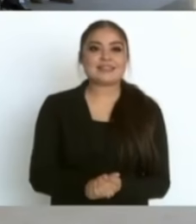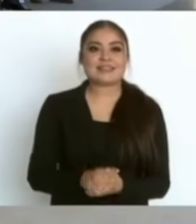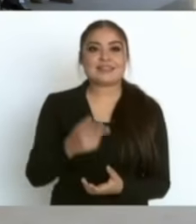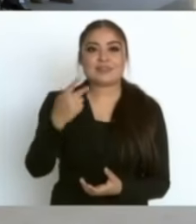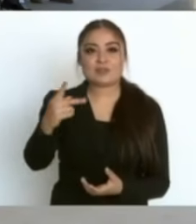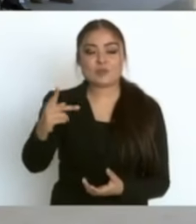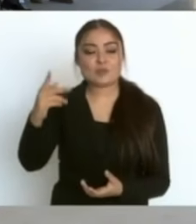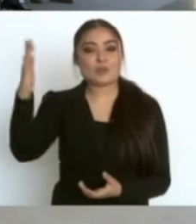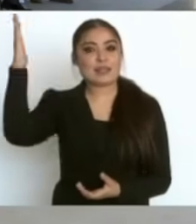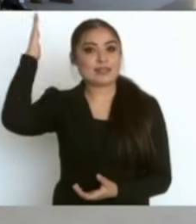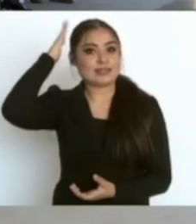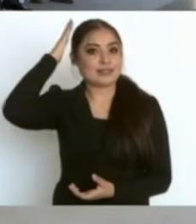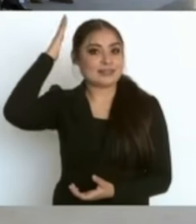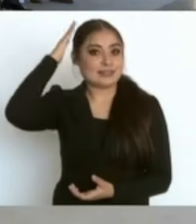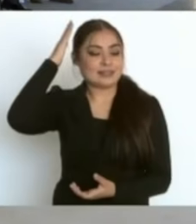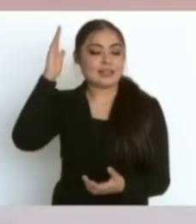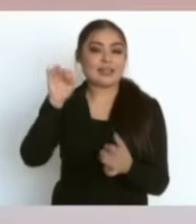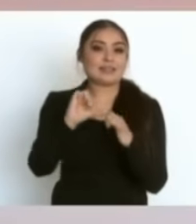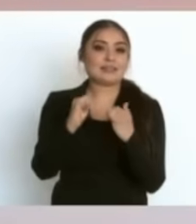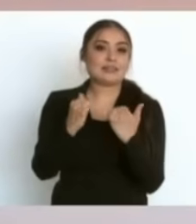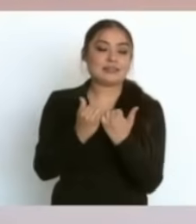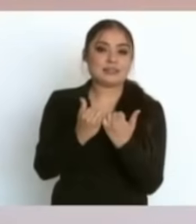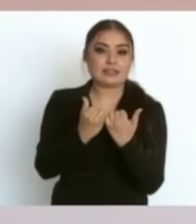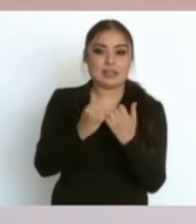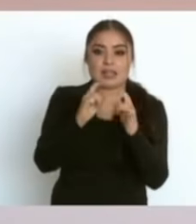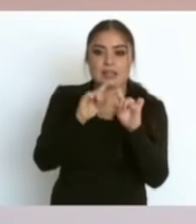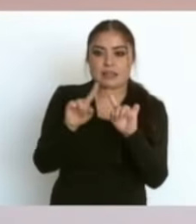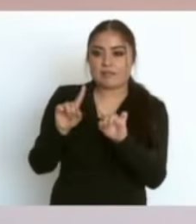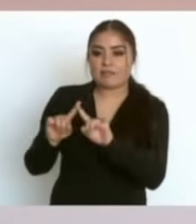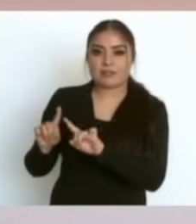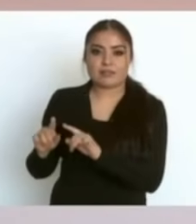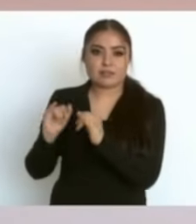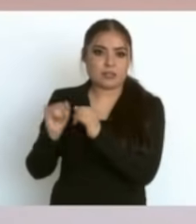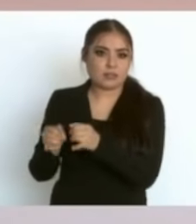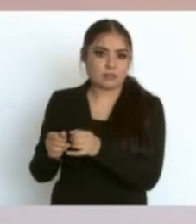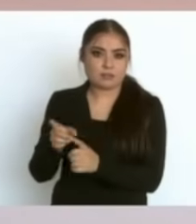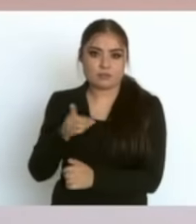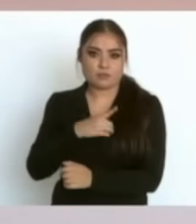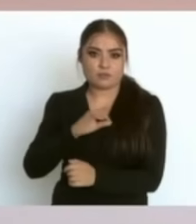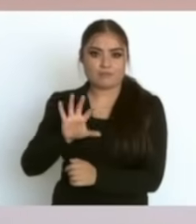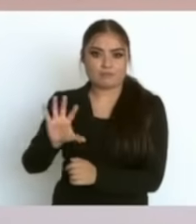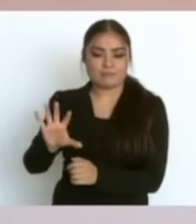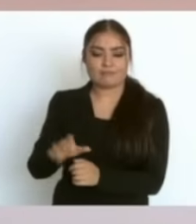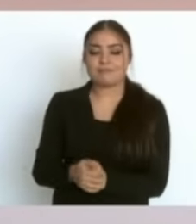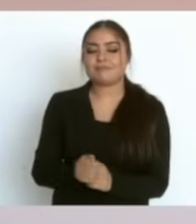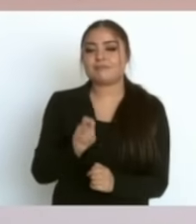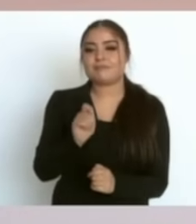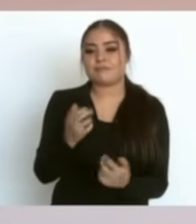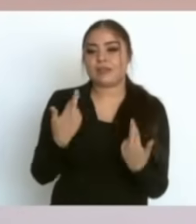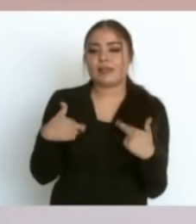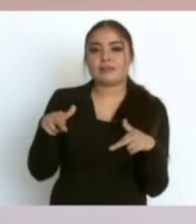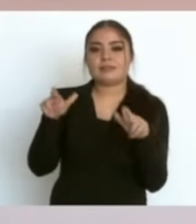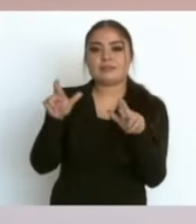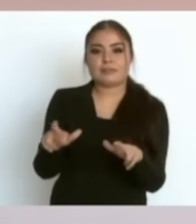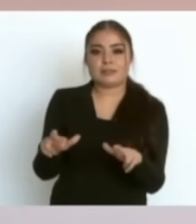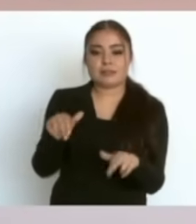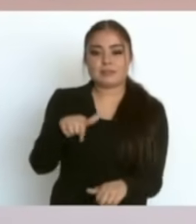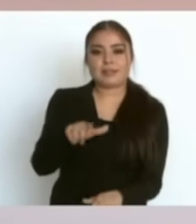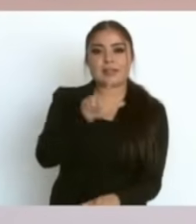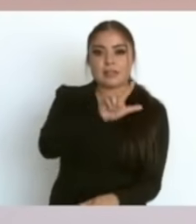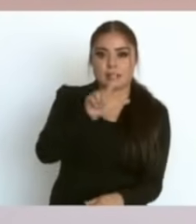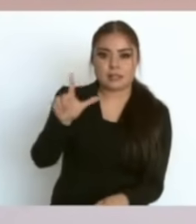dirigentes de organizaciones independientes también que representan a productores en la